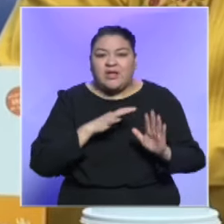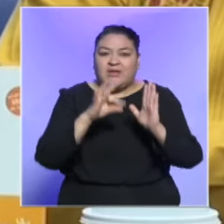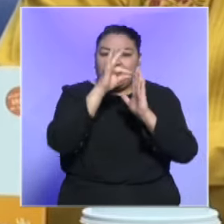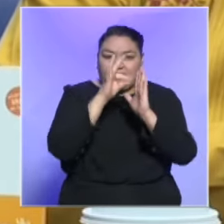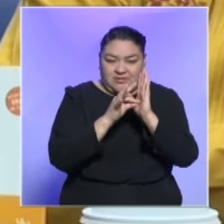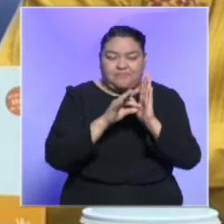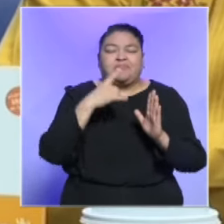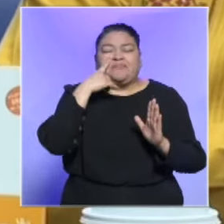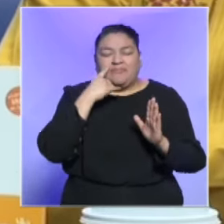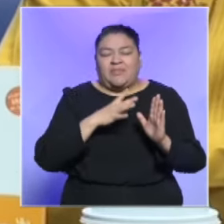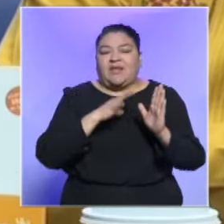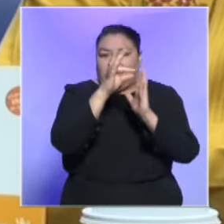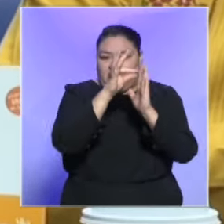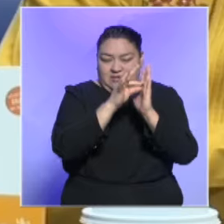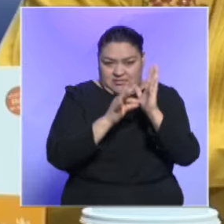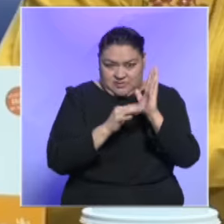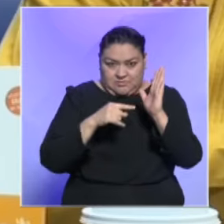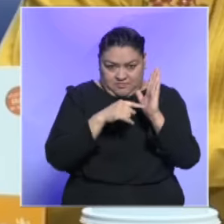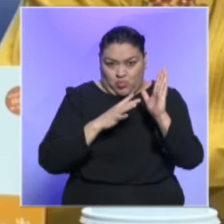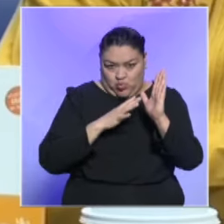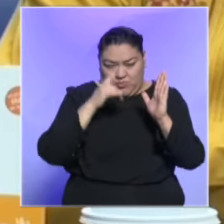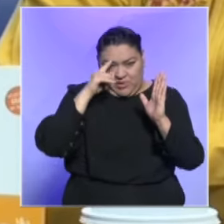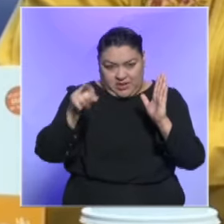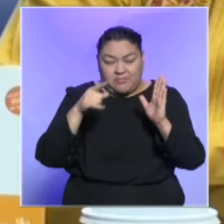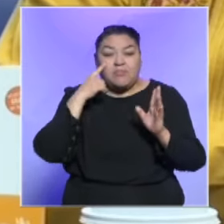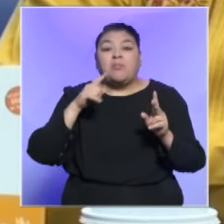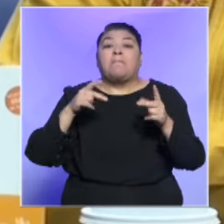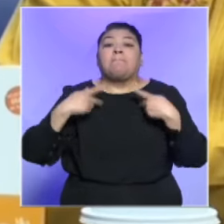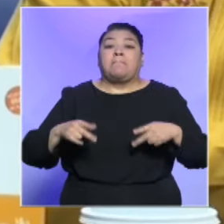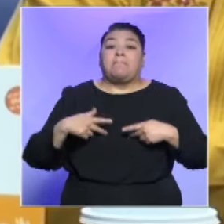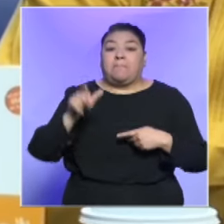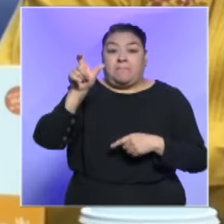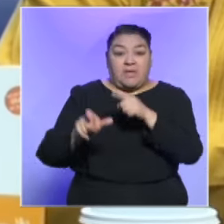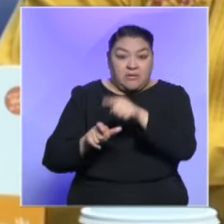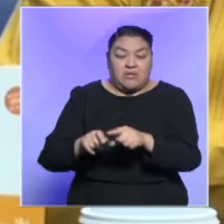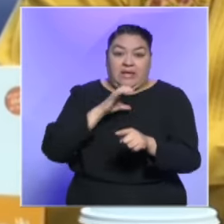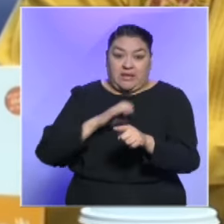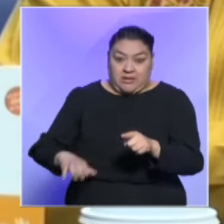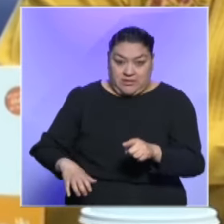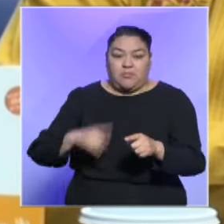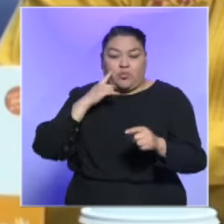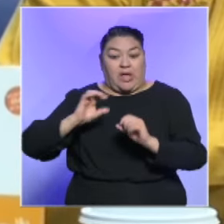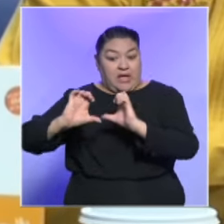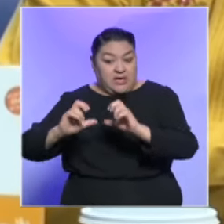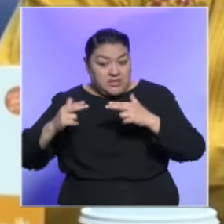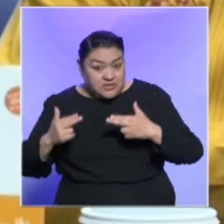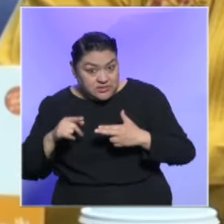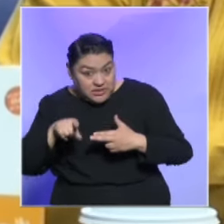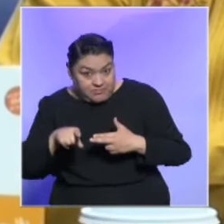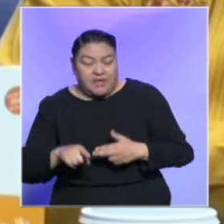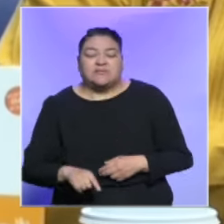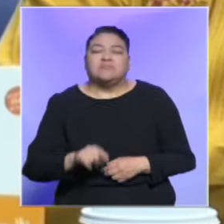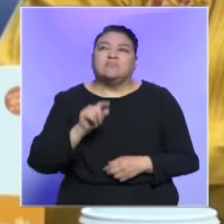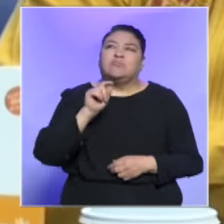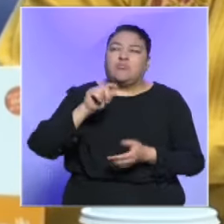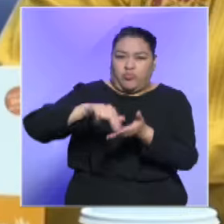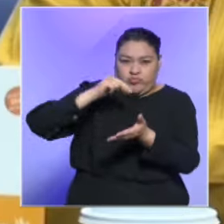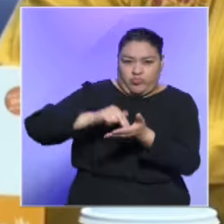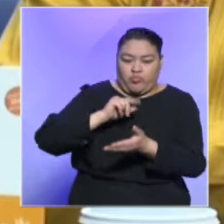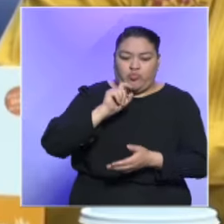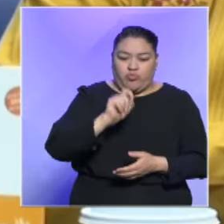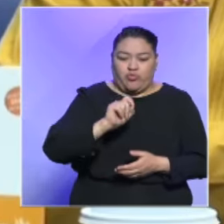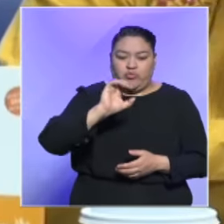ustedes, de ese indicador, el apoyo requerido varía en Chiapas del 0.25%